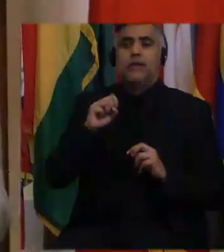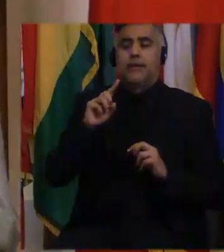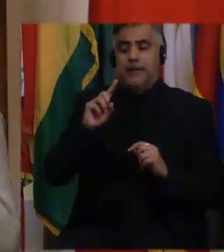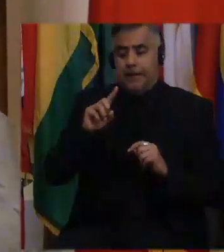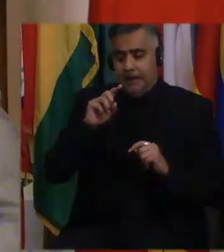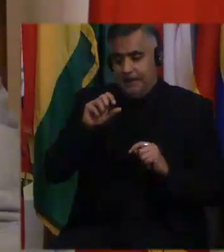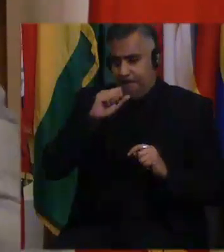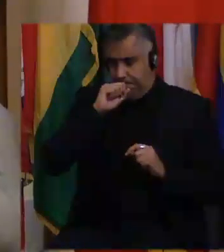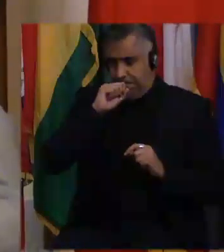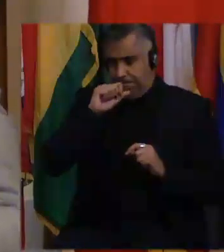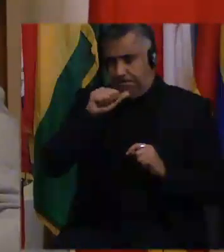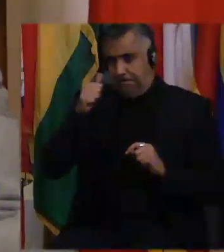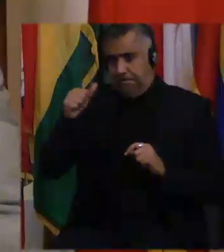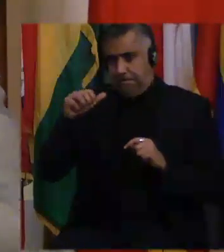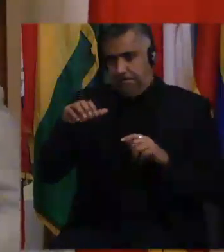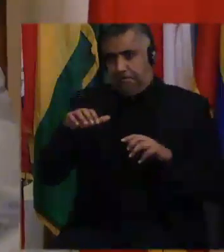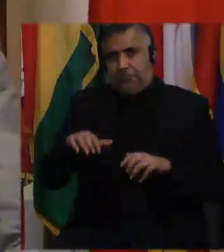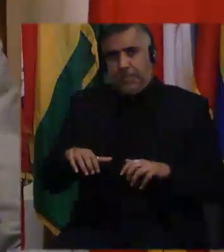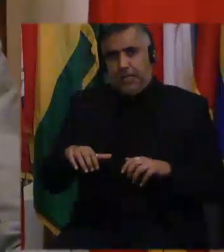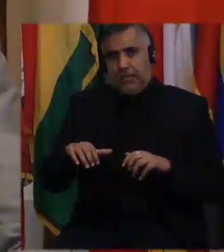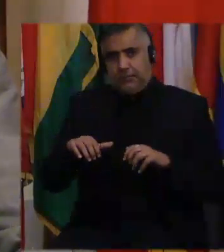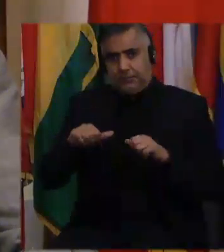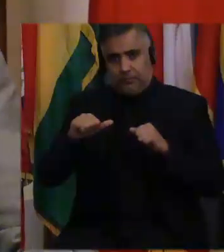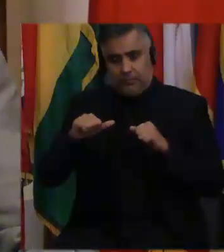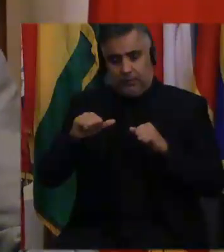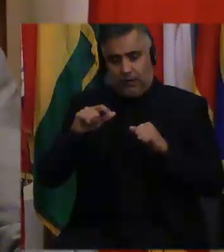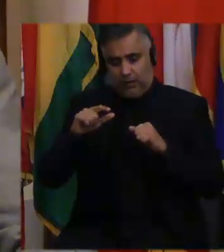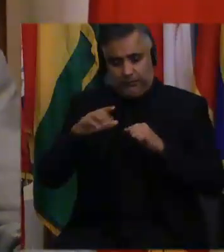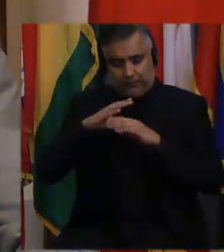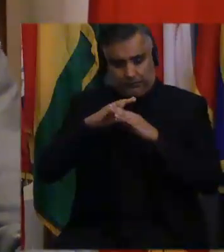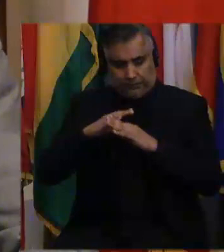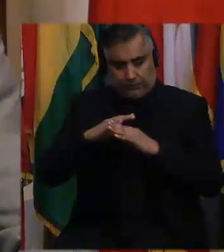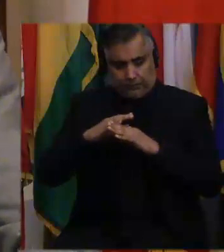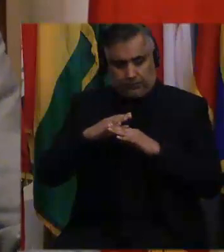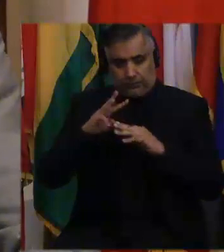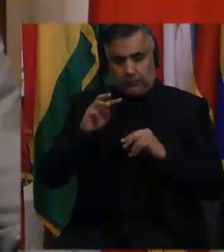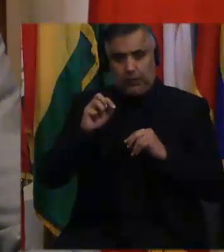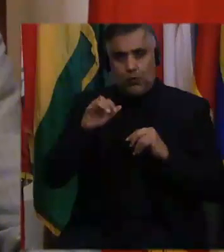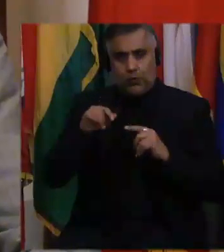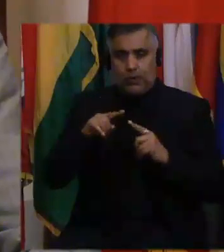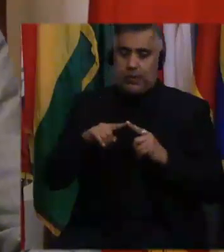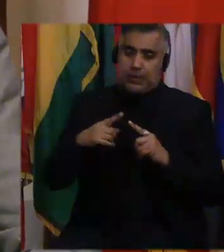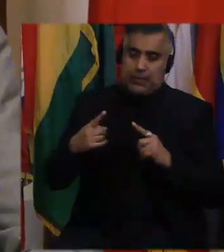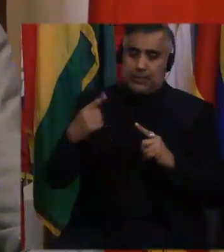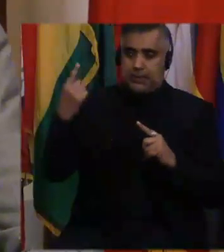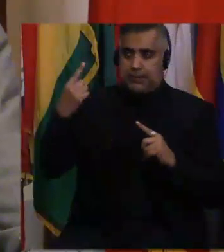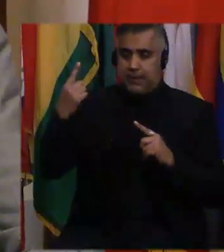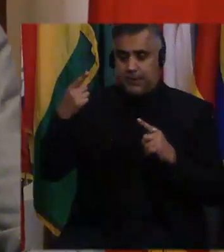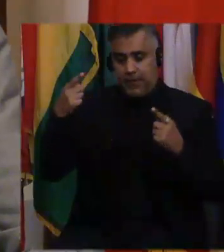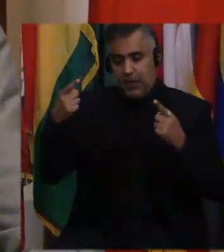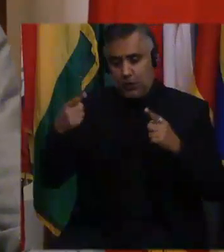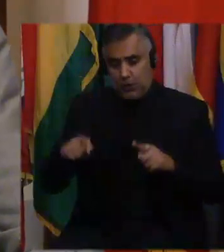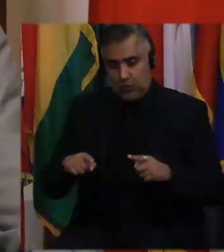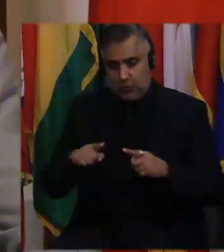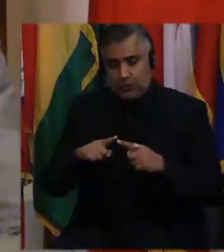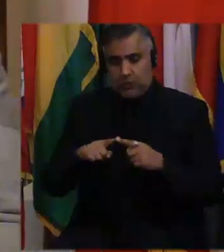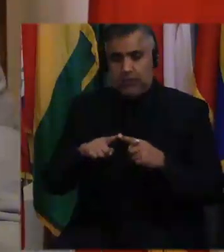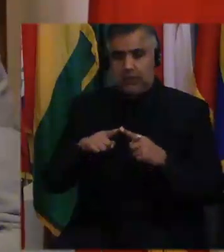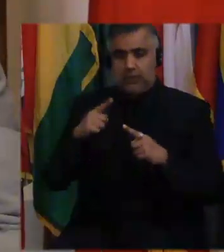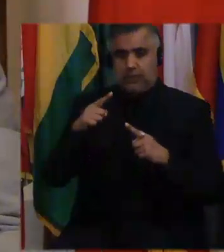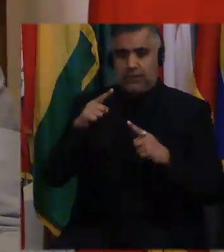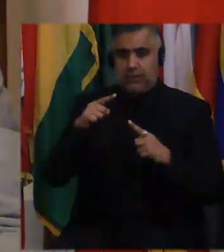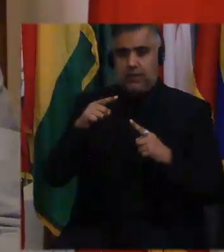carácter preventivo para se evitar un daño irreparable que puede surgir ante una determinada situación. La